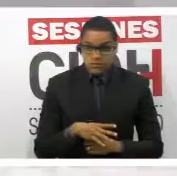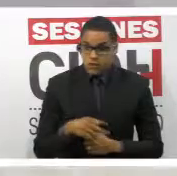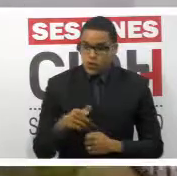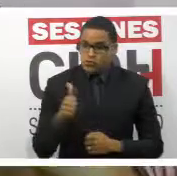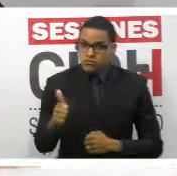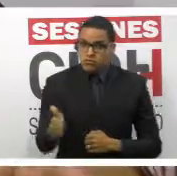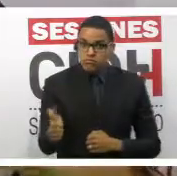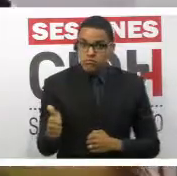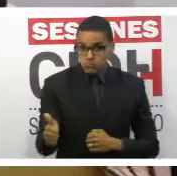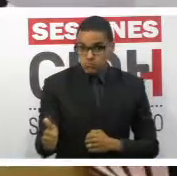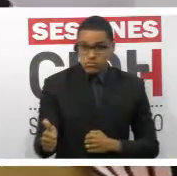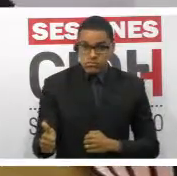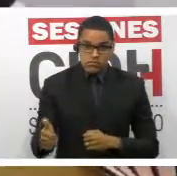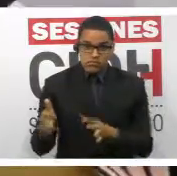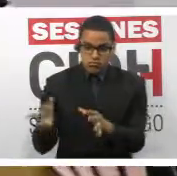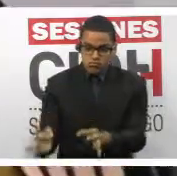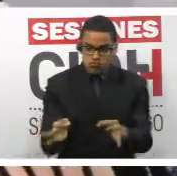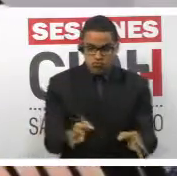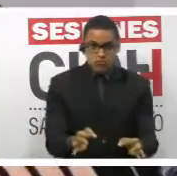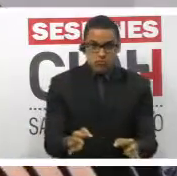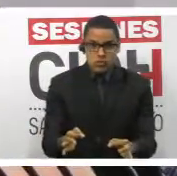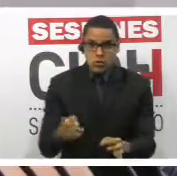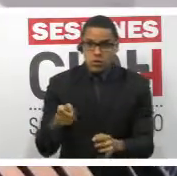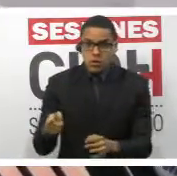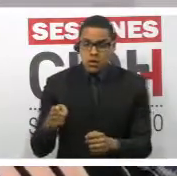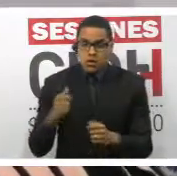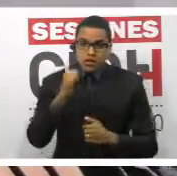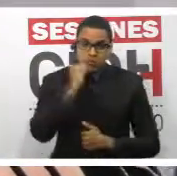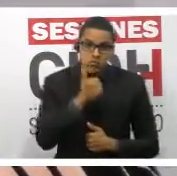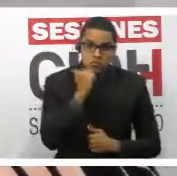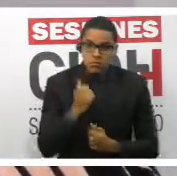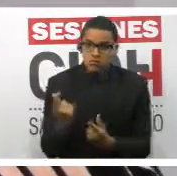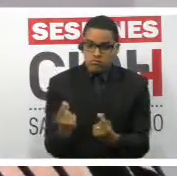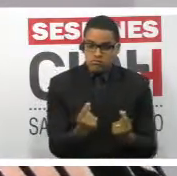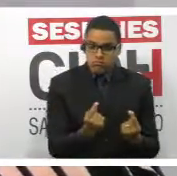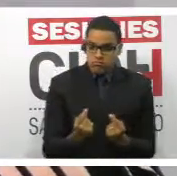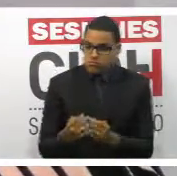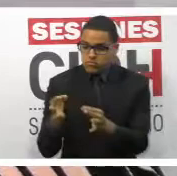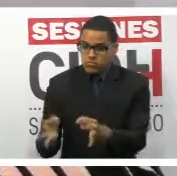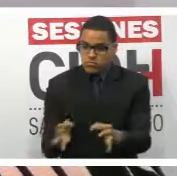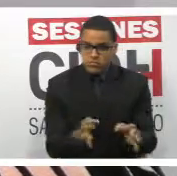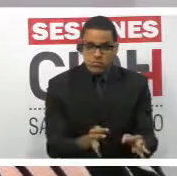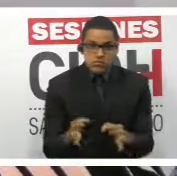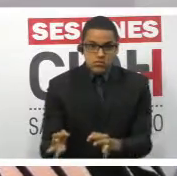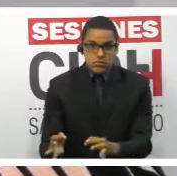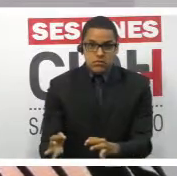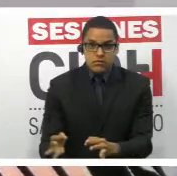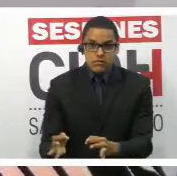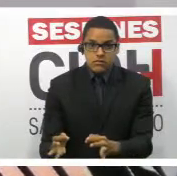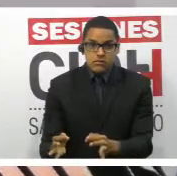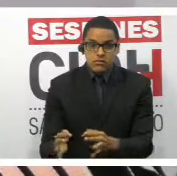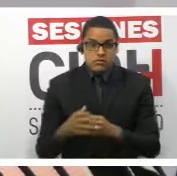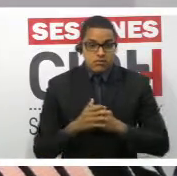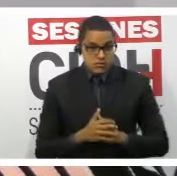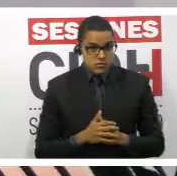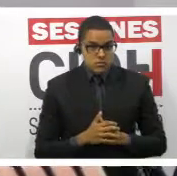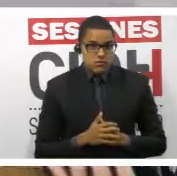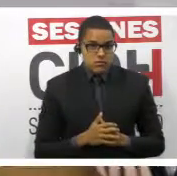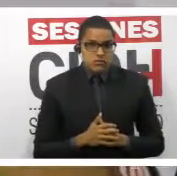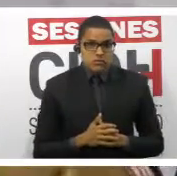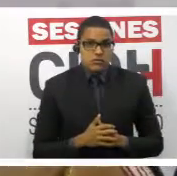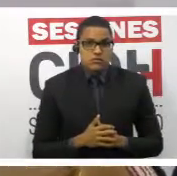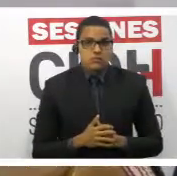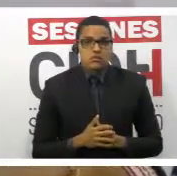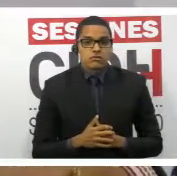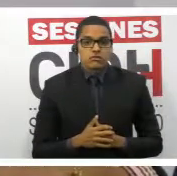de su vida su condición de titular de derechos para